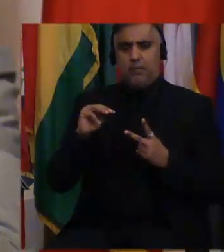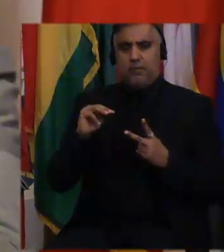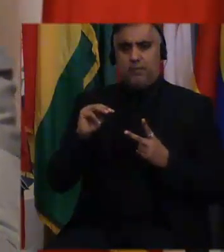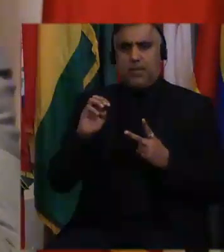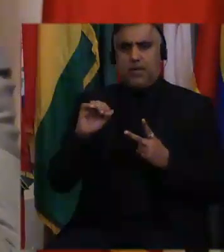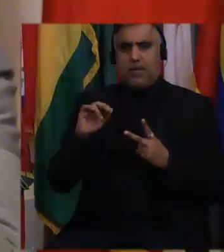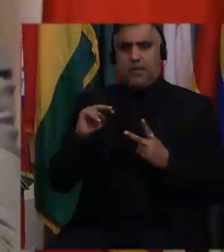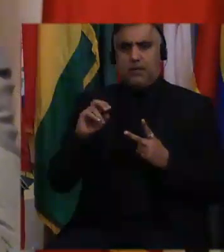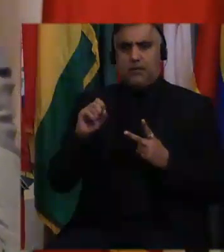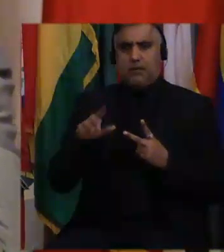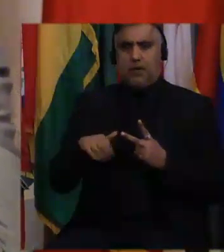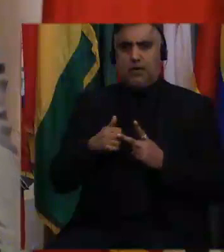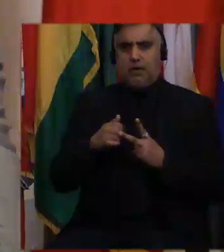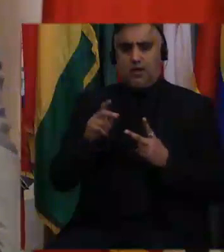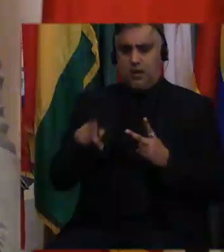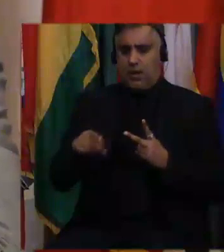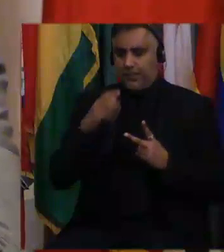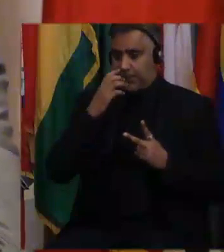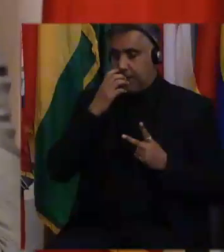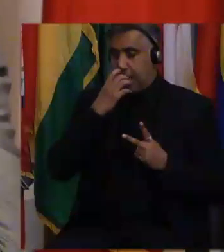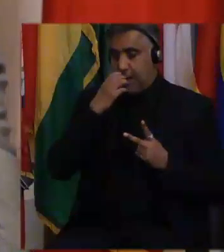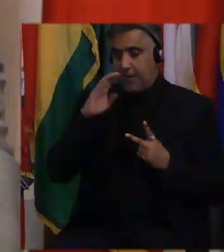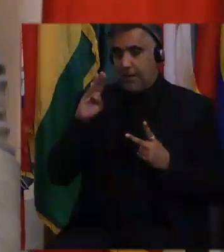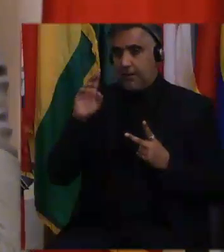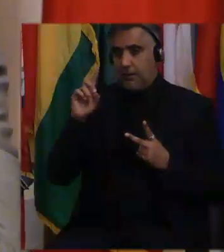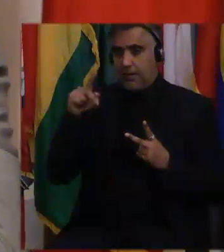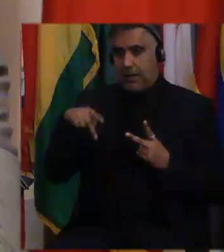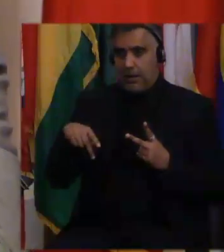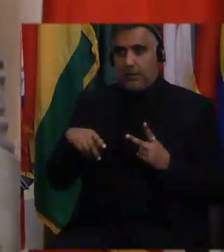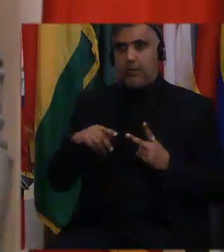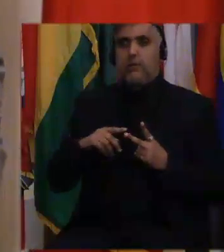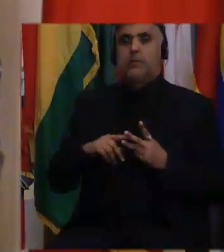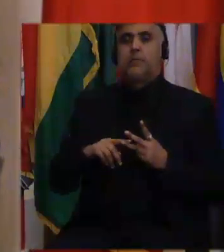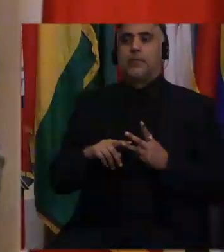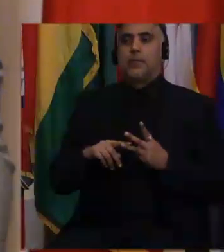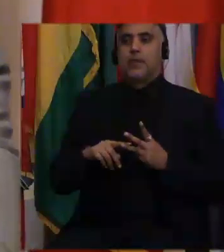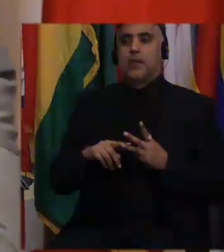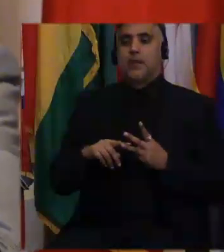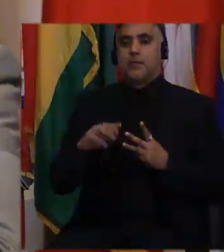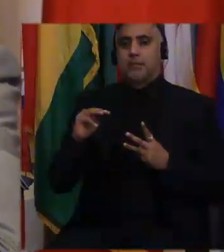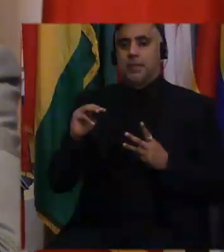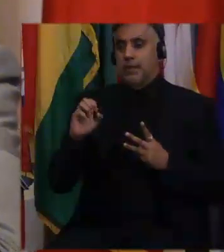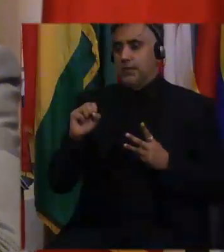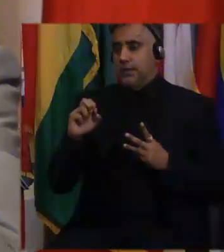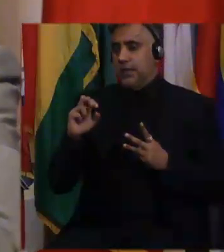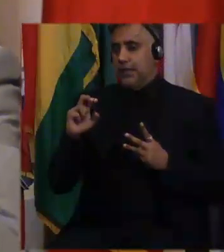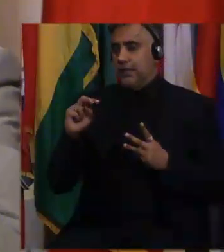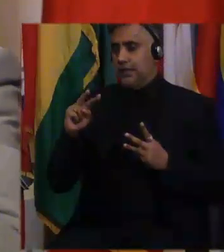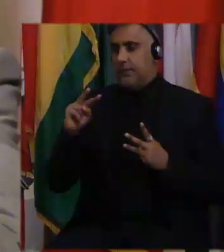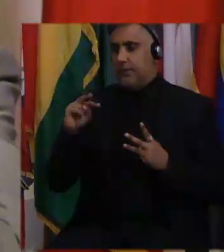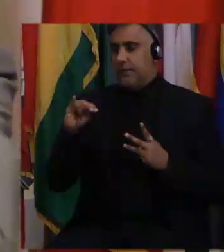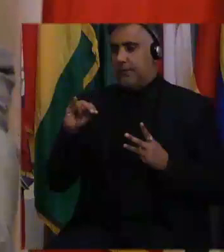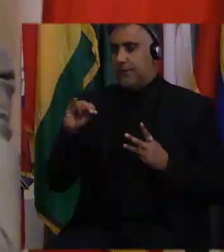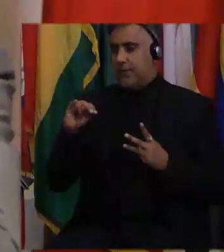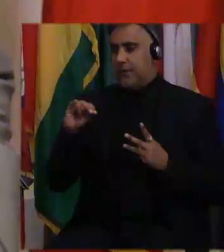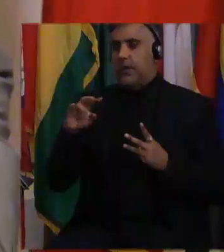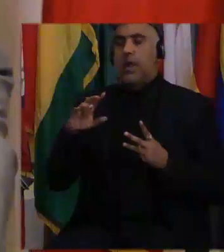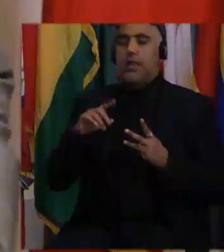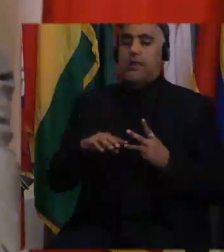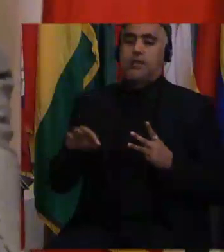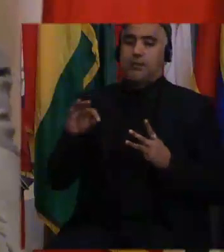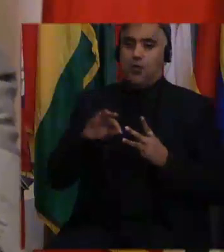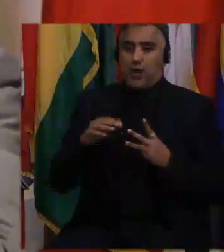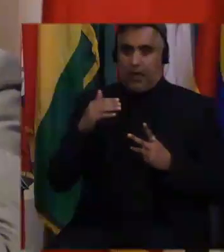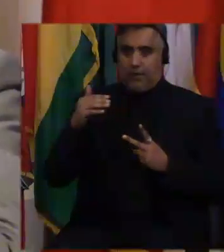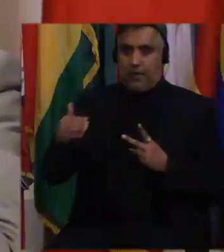que este año fue una de las materias principales en términos de avances de la Comisión, en posiciones públicas de la